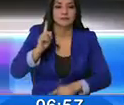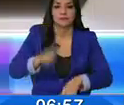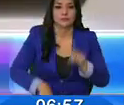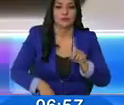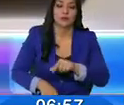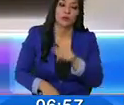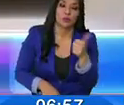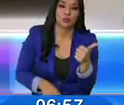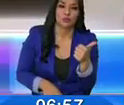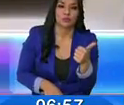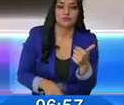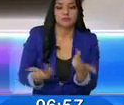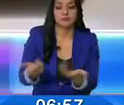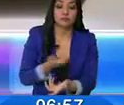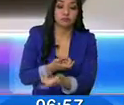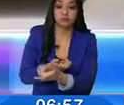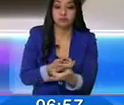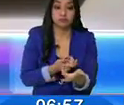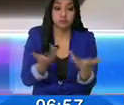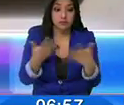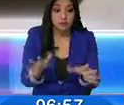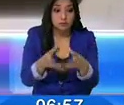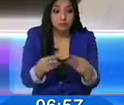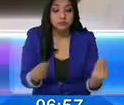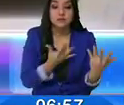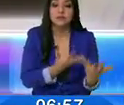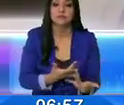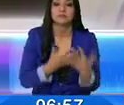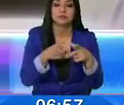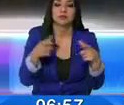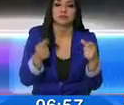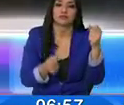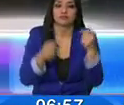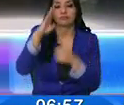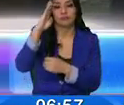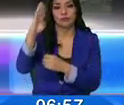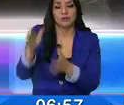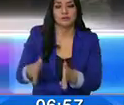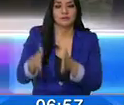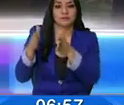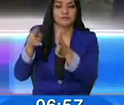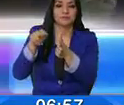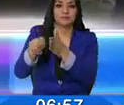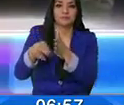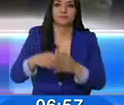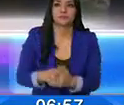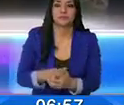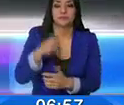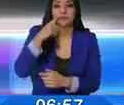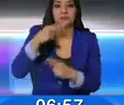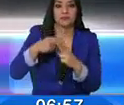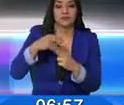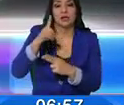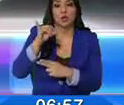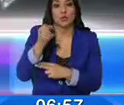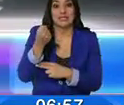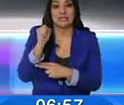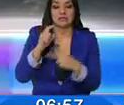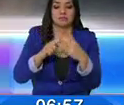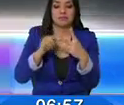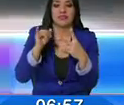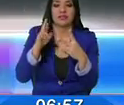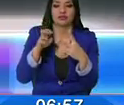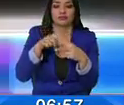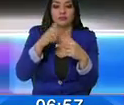que sofocar el flagelo y esperar la medicina legal para que realice el trámite. Edison Castro y Luis Macías son los fallecidos.